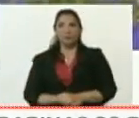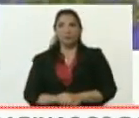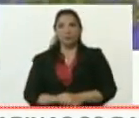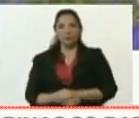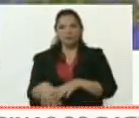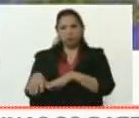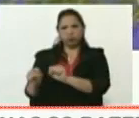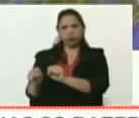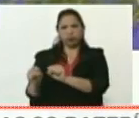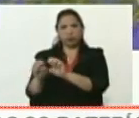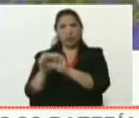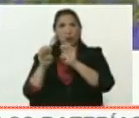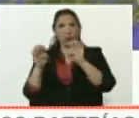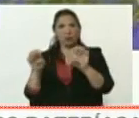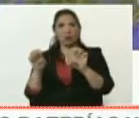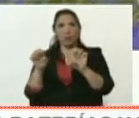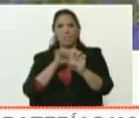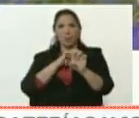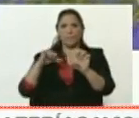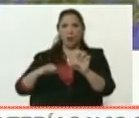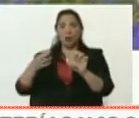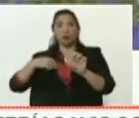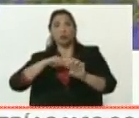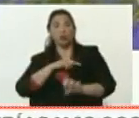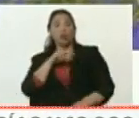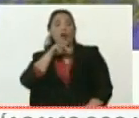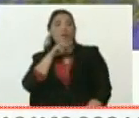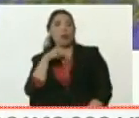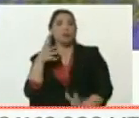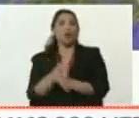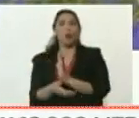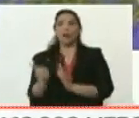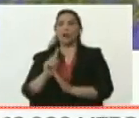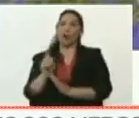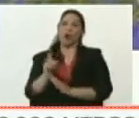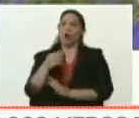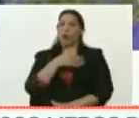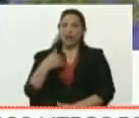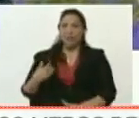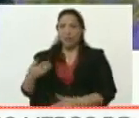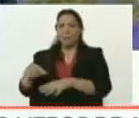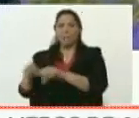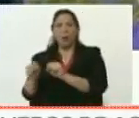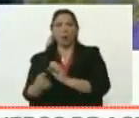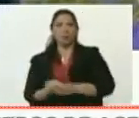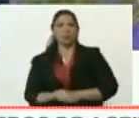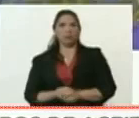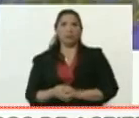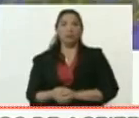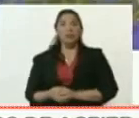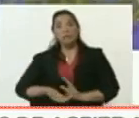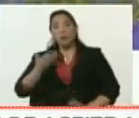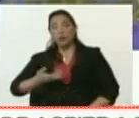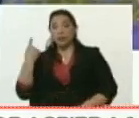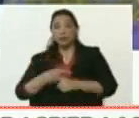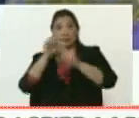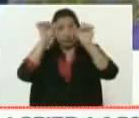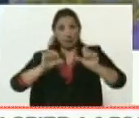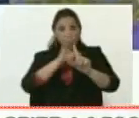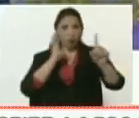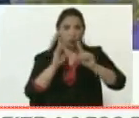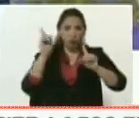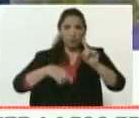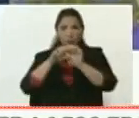recolonizar la educación. En estos días hablamos de la descolonización y la importancia que debe tener en el sistema cultural